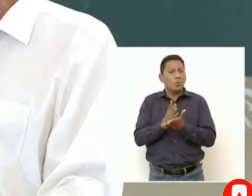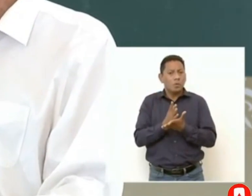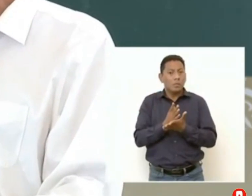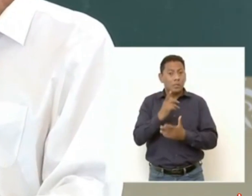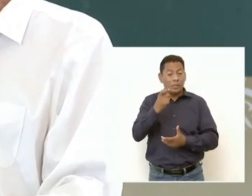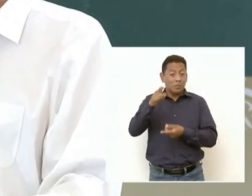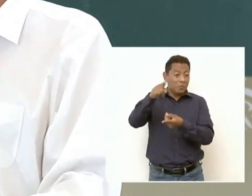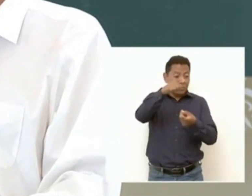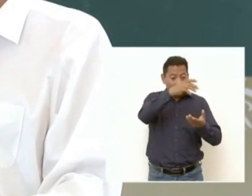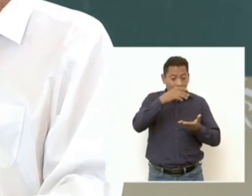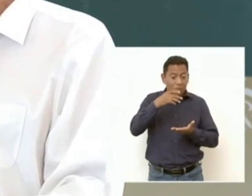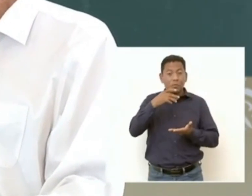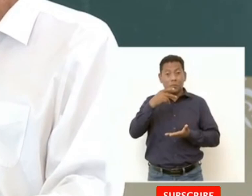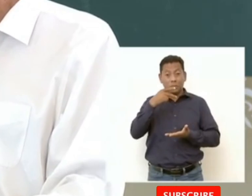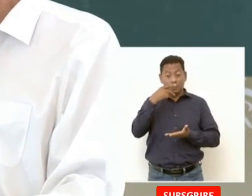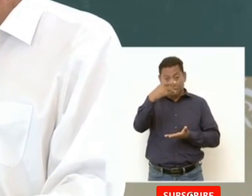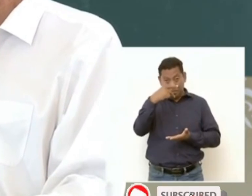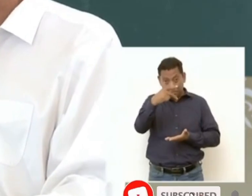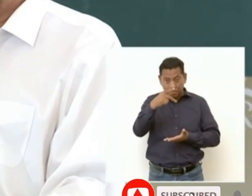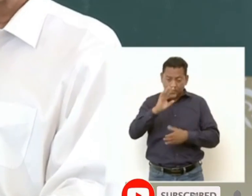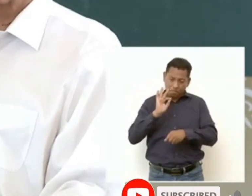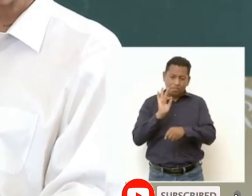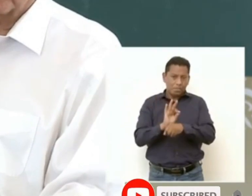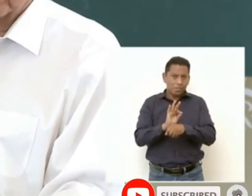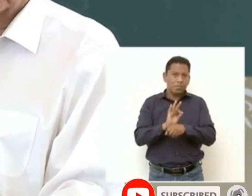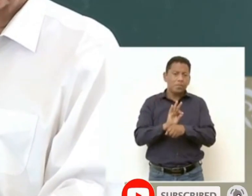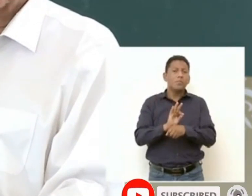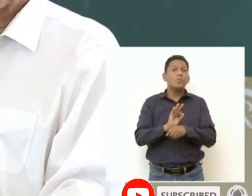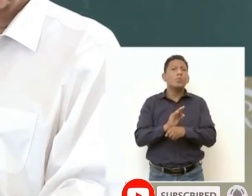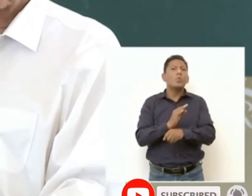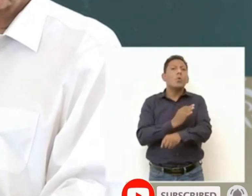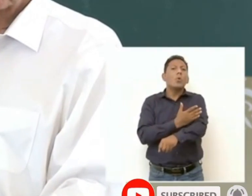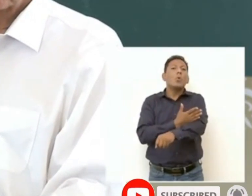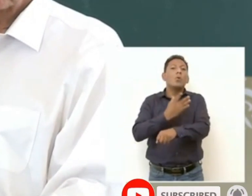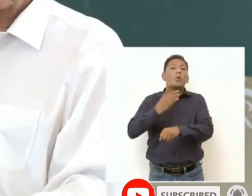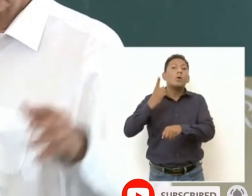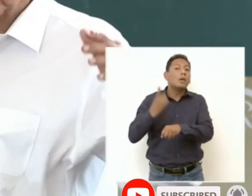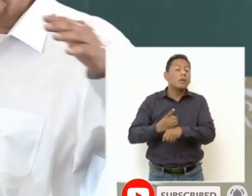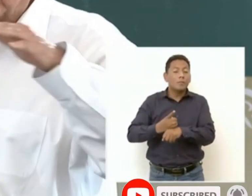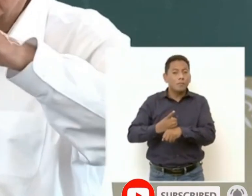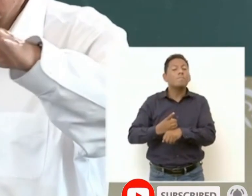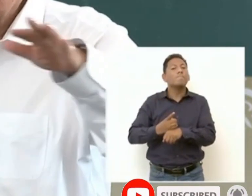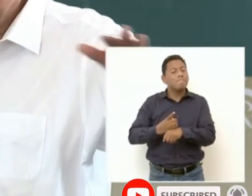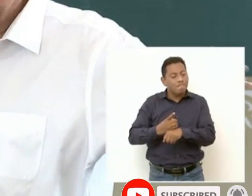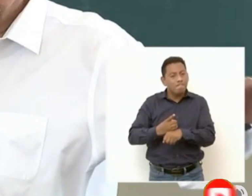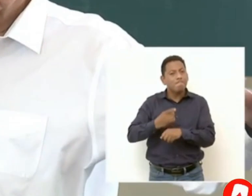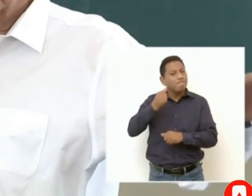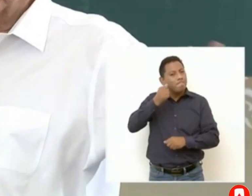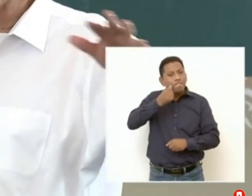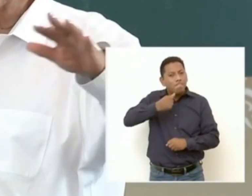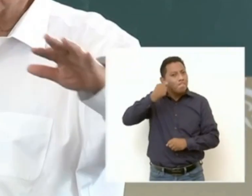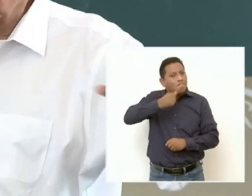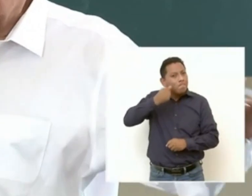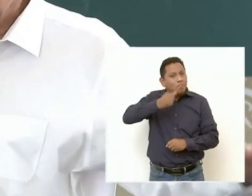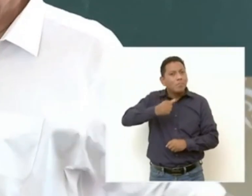ese presupuesto que es sagrado, manejarlo con honradez y procurar